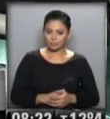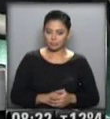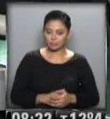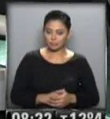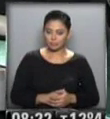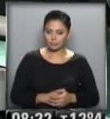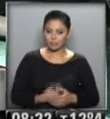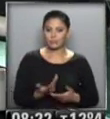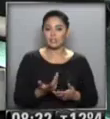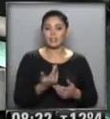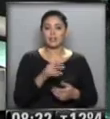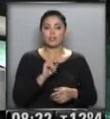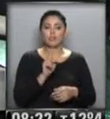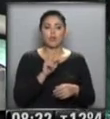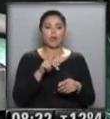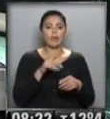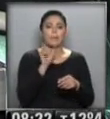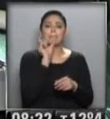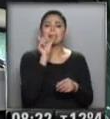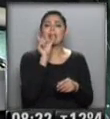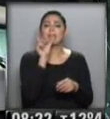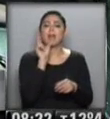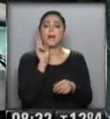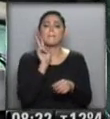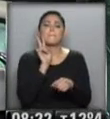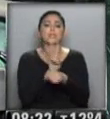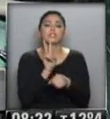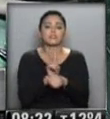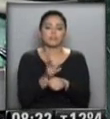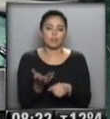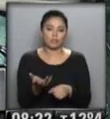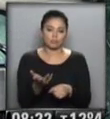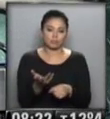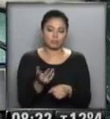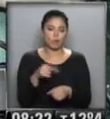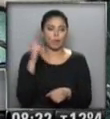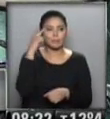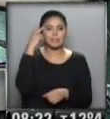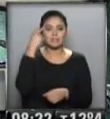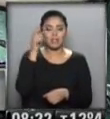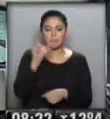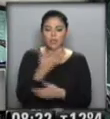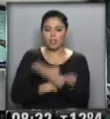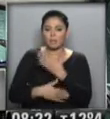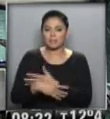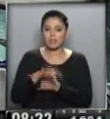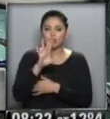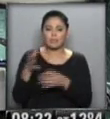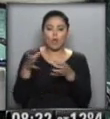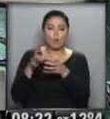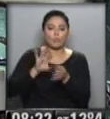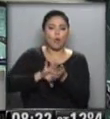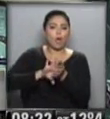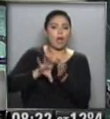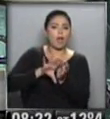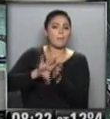se deje usar la palabra protección y que se deje de pensar a la persona con discapacidad en un grupo segregado